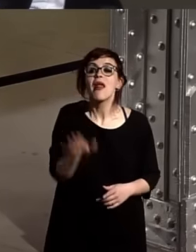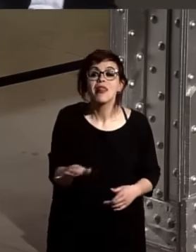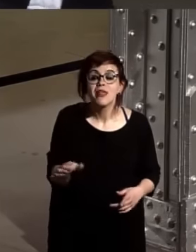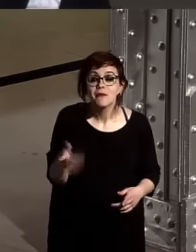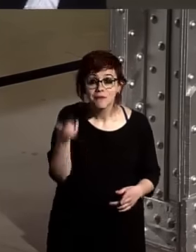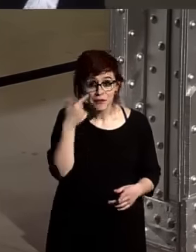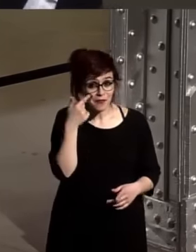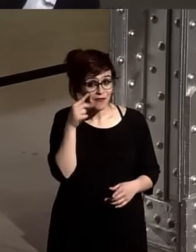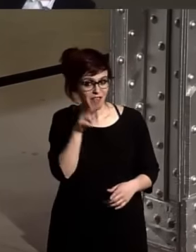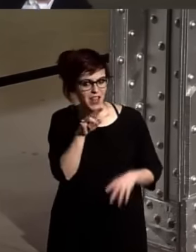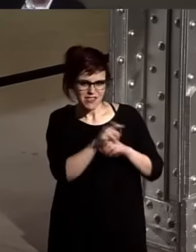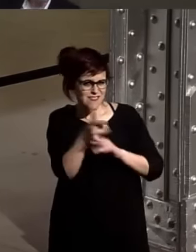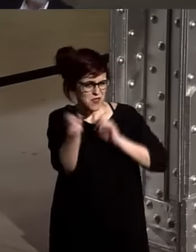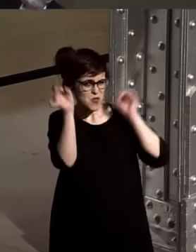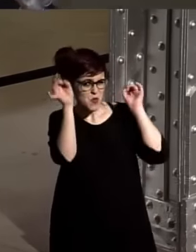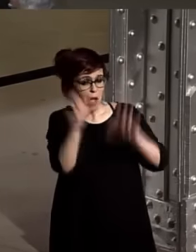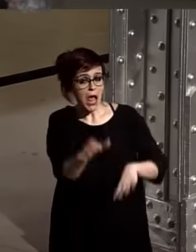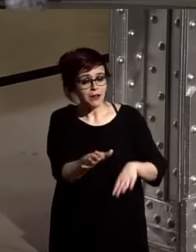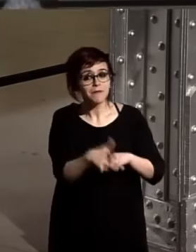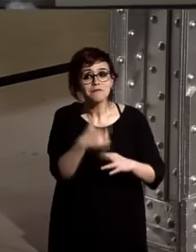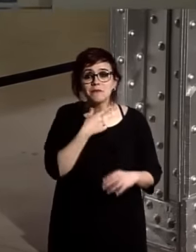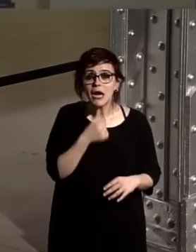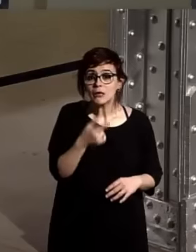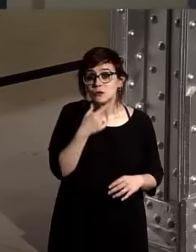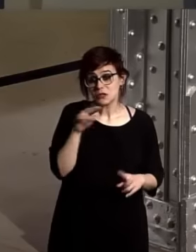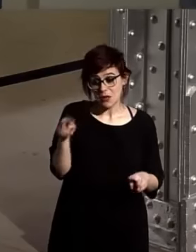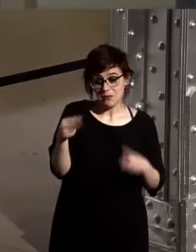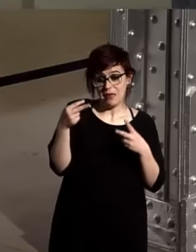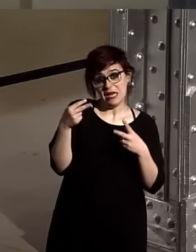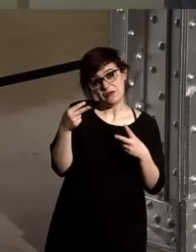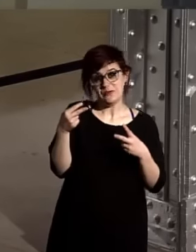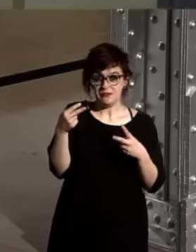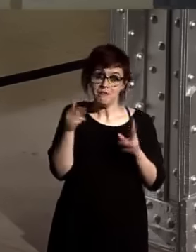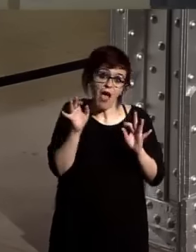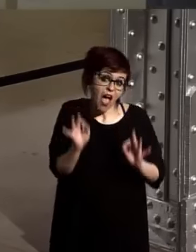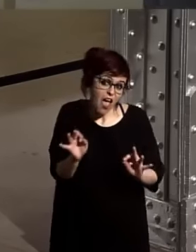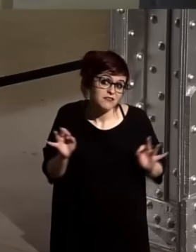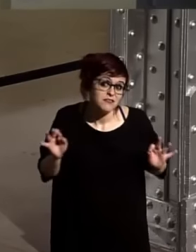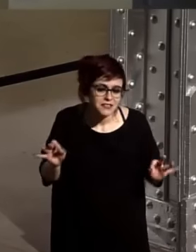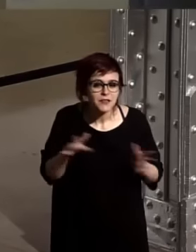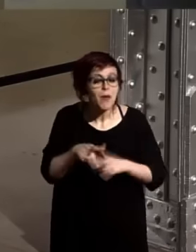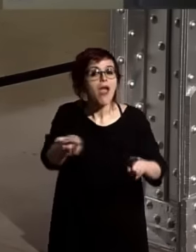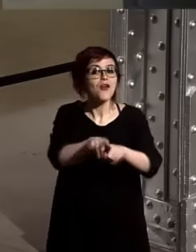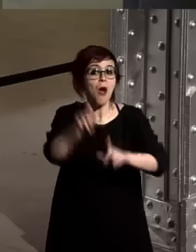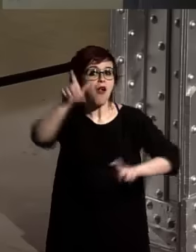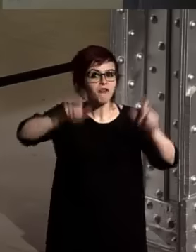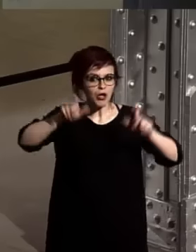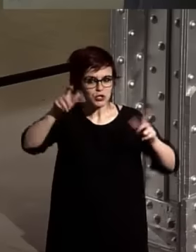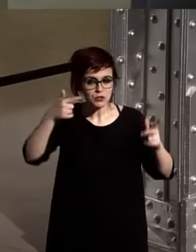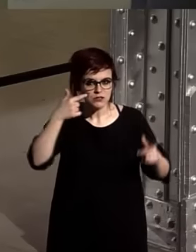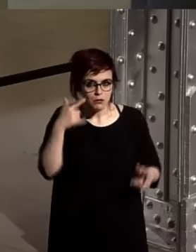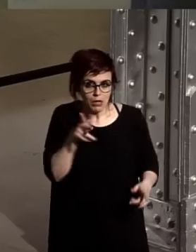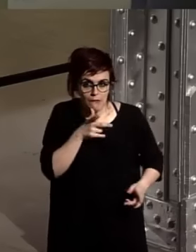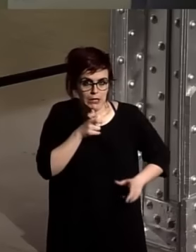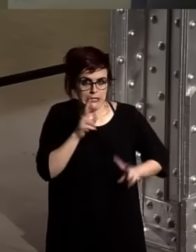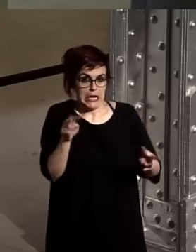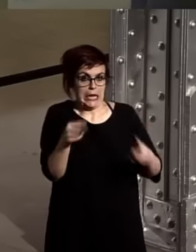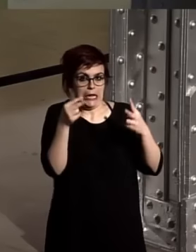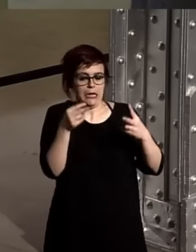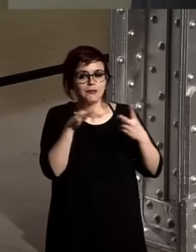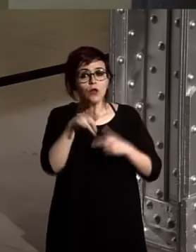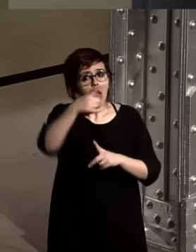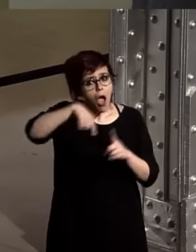especial Yo te veo clavadito eh No me gusta mucho verme pero bueno Pues será así no es lo que nos pasa a todos con las fotos que decíamos pero estoy horrible y